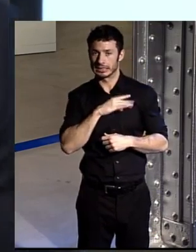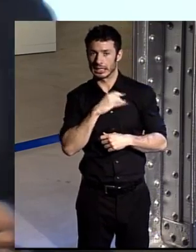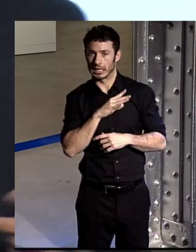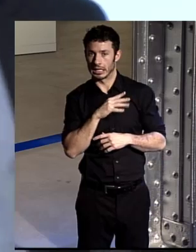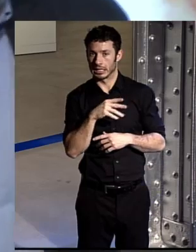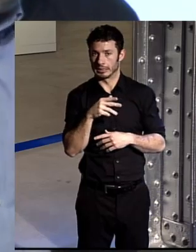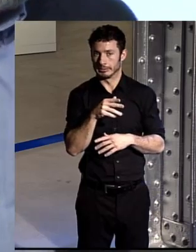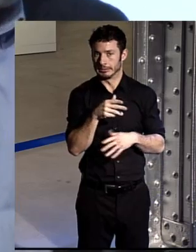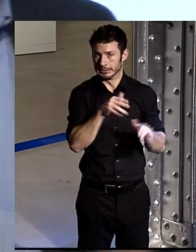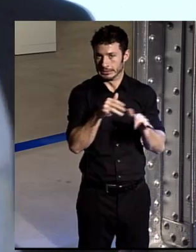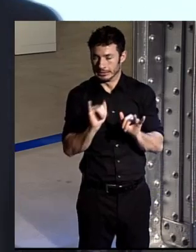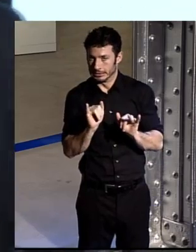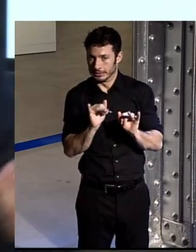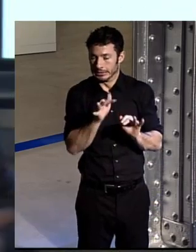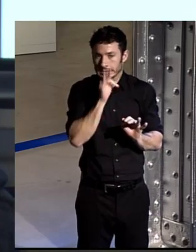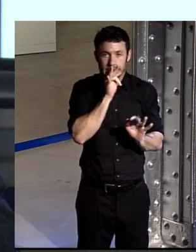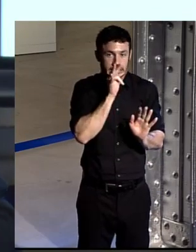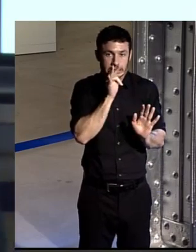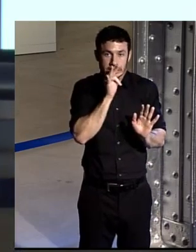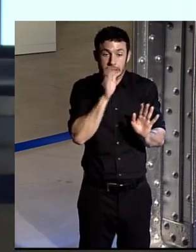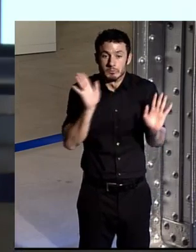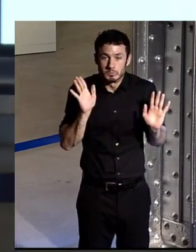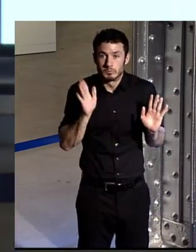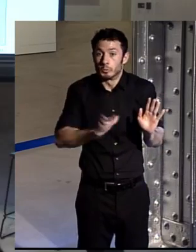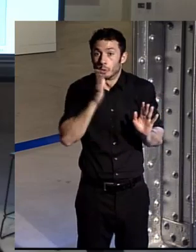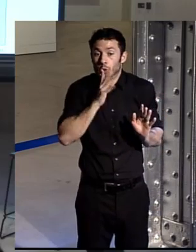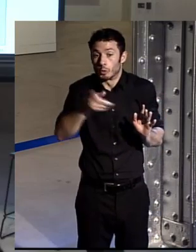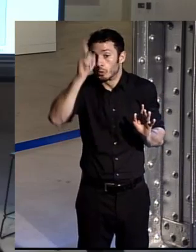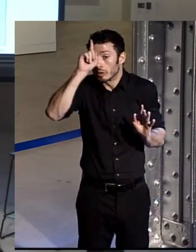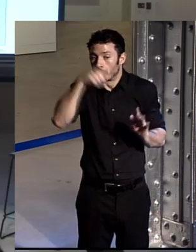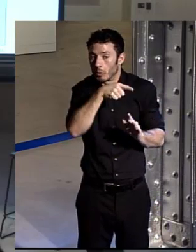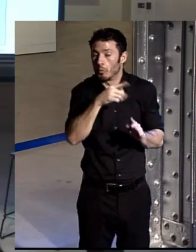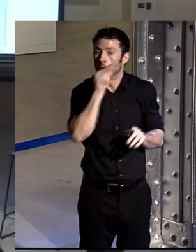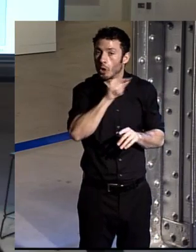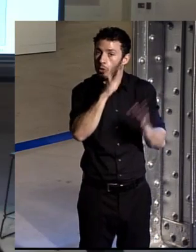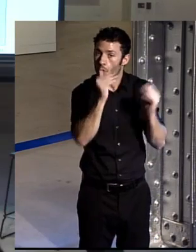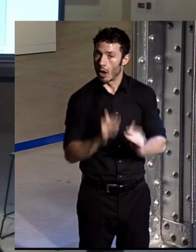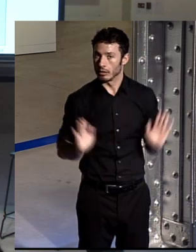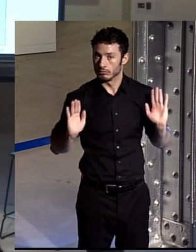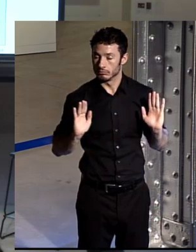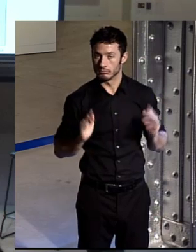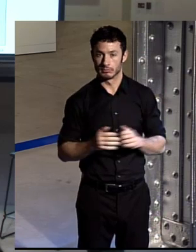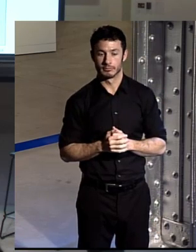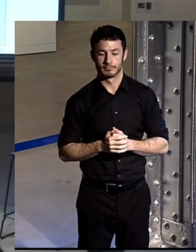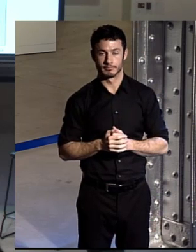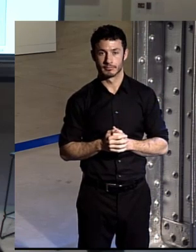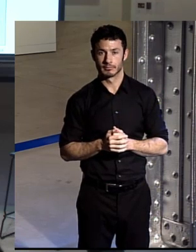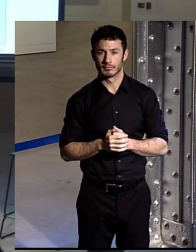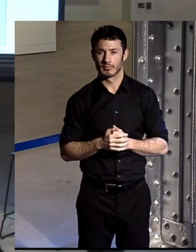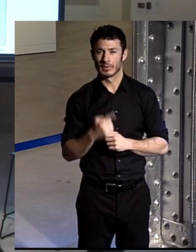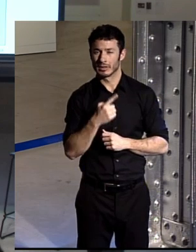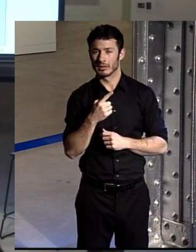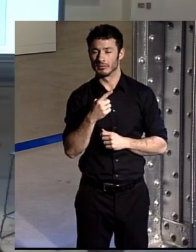todo el continente americano. En Canadá y en Chile, por razones que el mosquito no está ahí. Aquí probablemente se haya dado